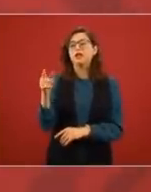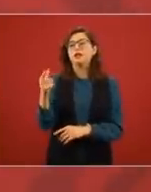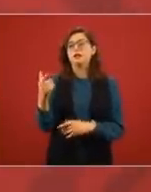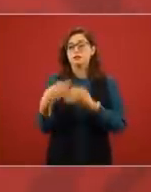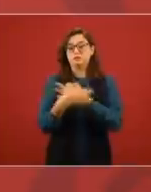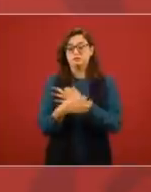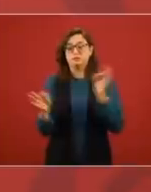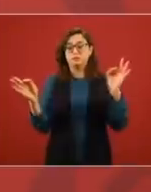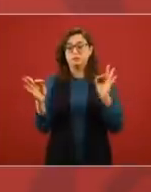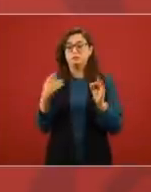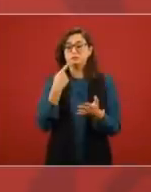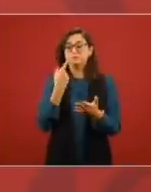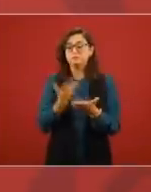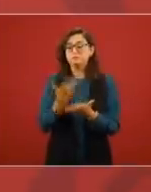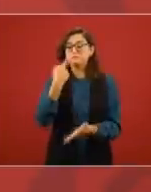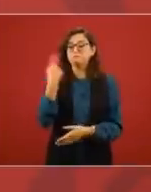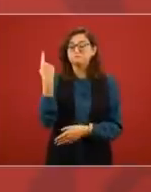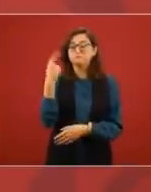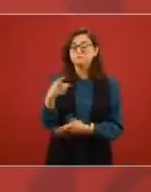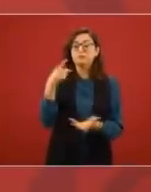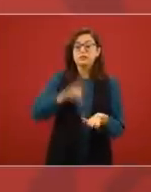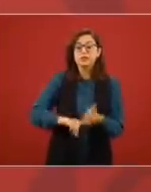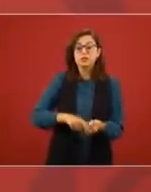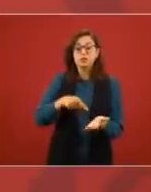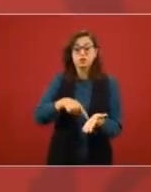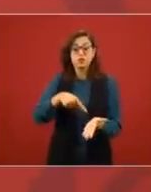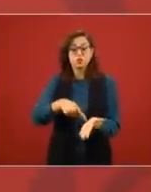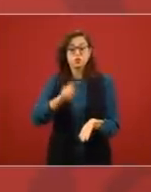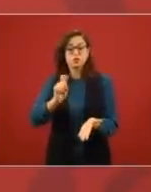implica qué